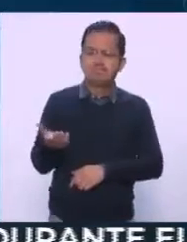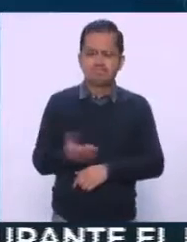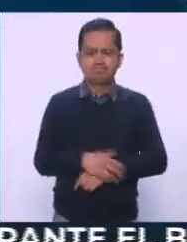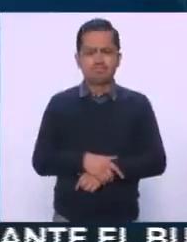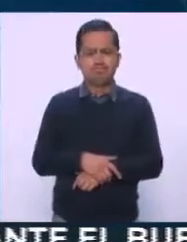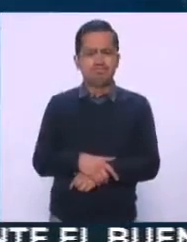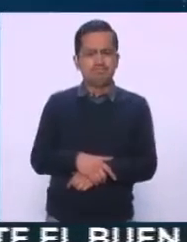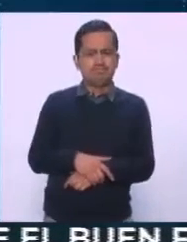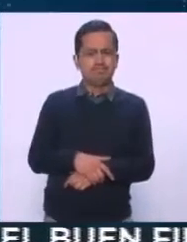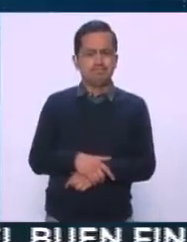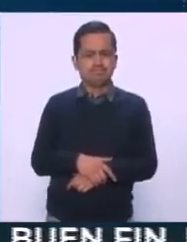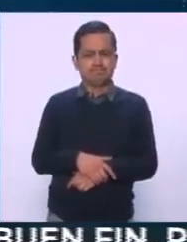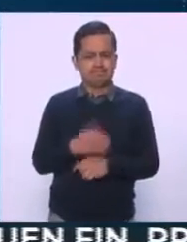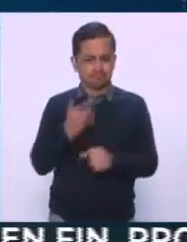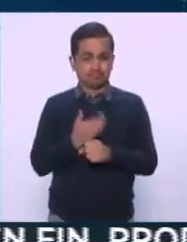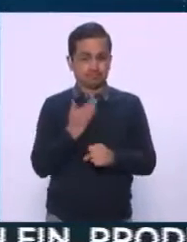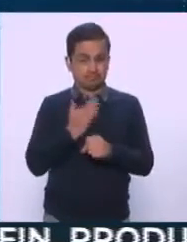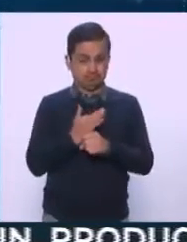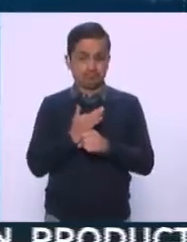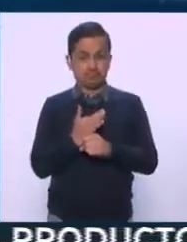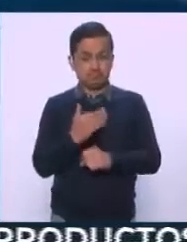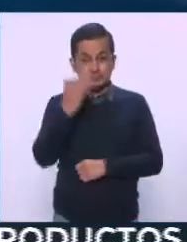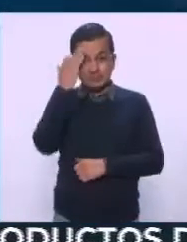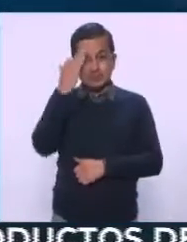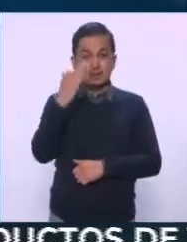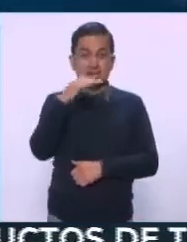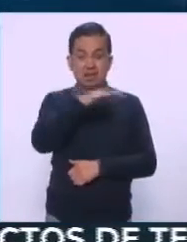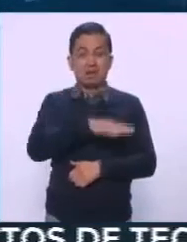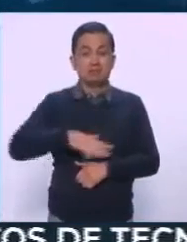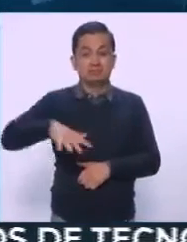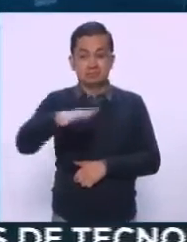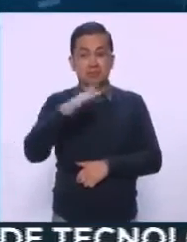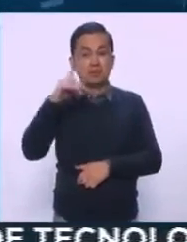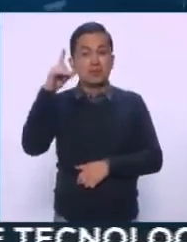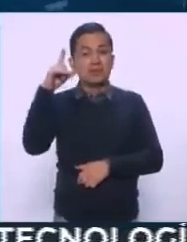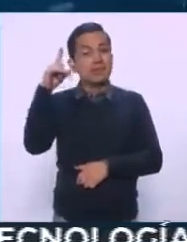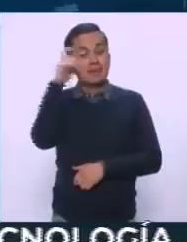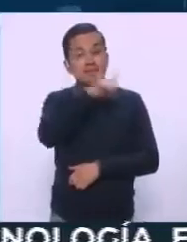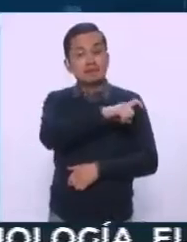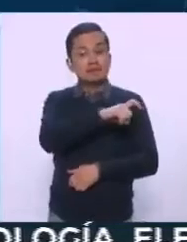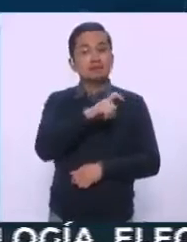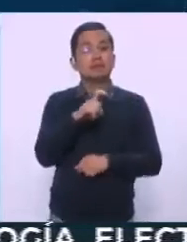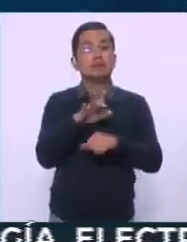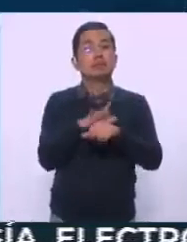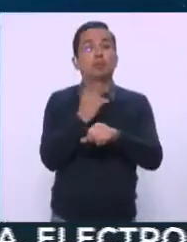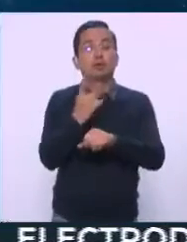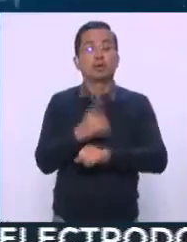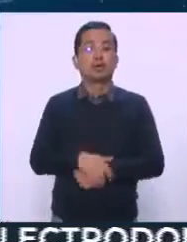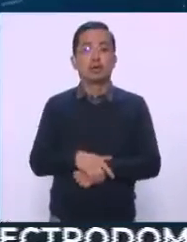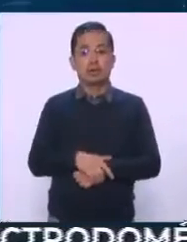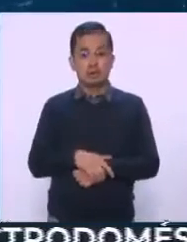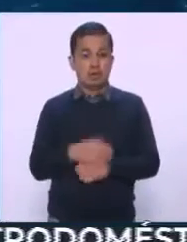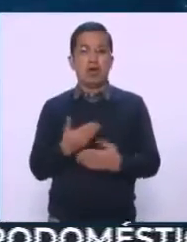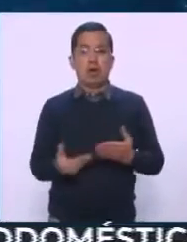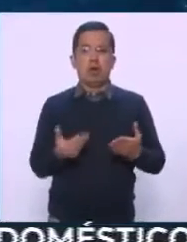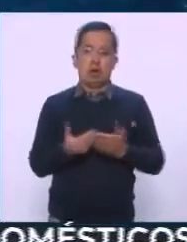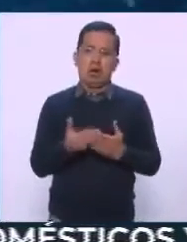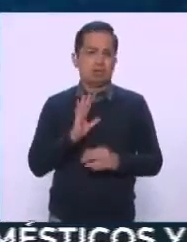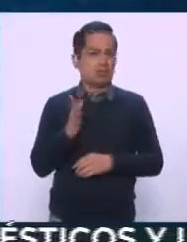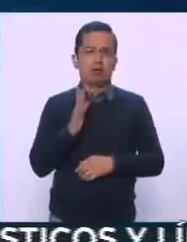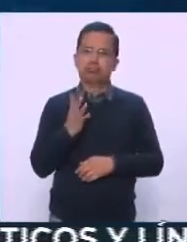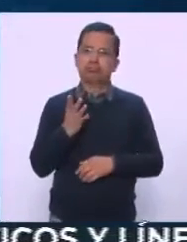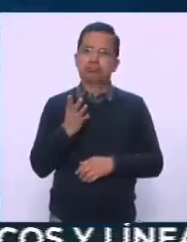un momento complicado se está viviendo en la medida en que hay nuevas restricciones derivadas,